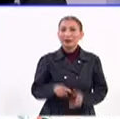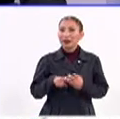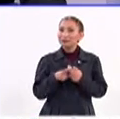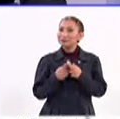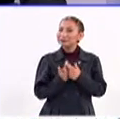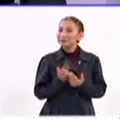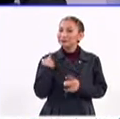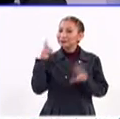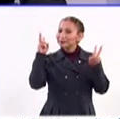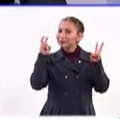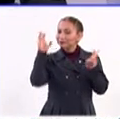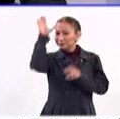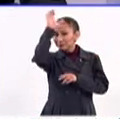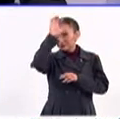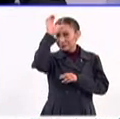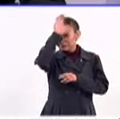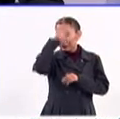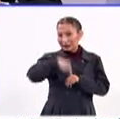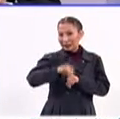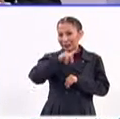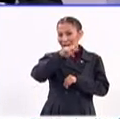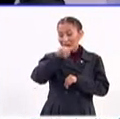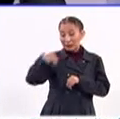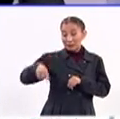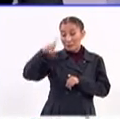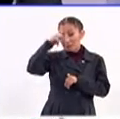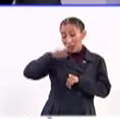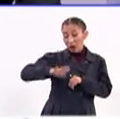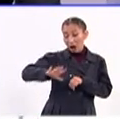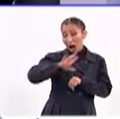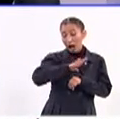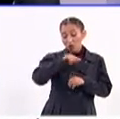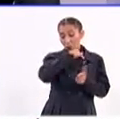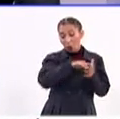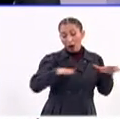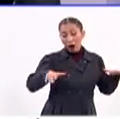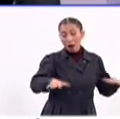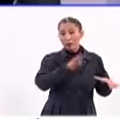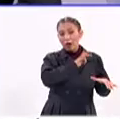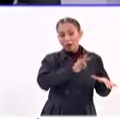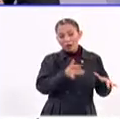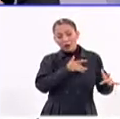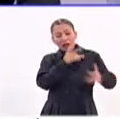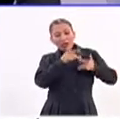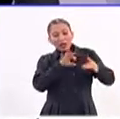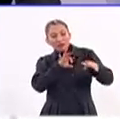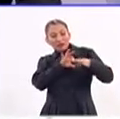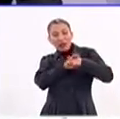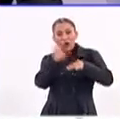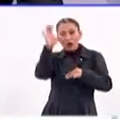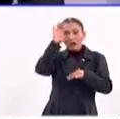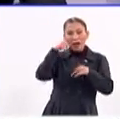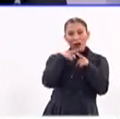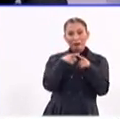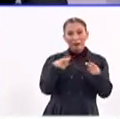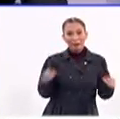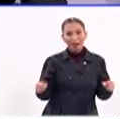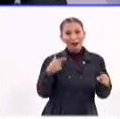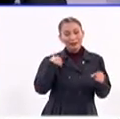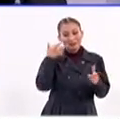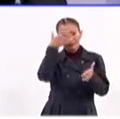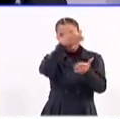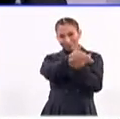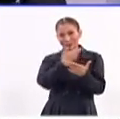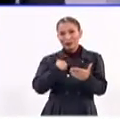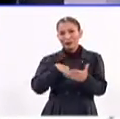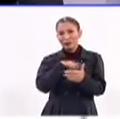Iniciamos la sección Cultura aquí en Interfaz, y en México se encuentra un espacio donde podemos sentirnos cerca de la cultura japonesa. Las cámaras